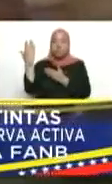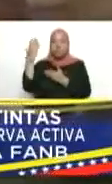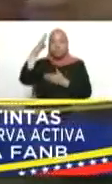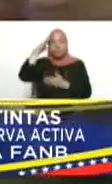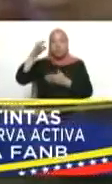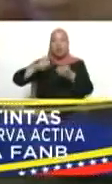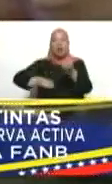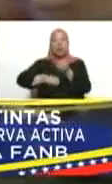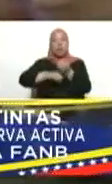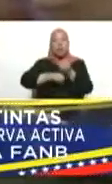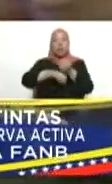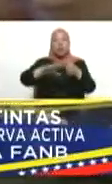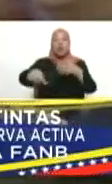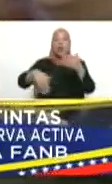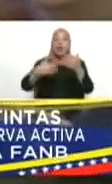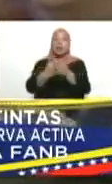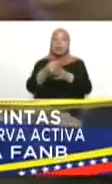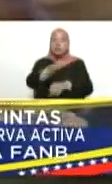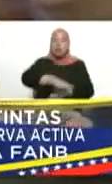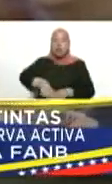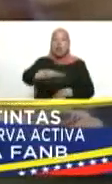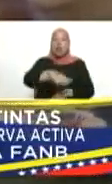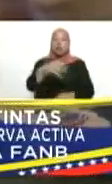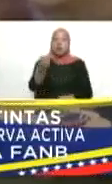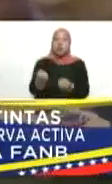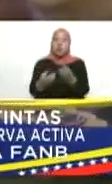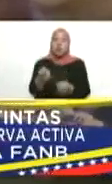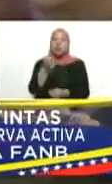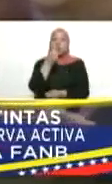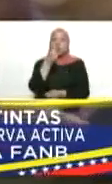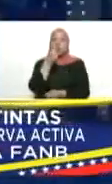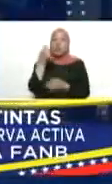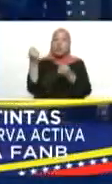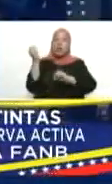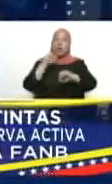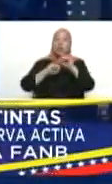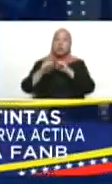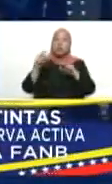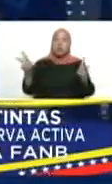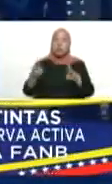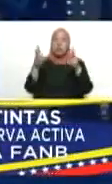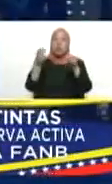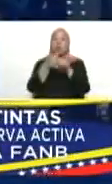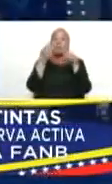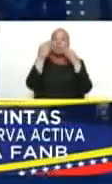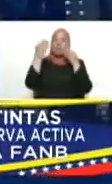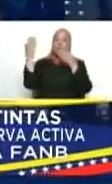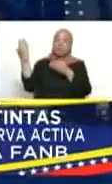¡Al terreno, a la selva, al combate, a la victoria, Hernández Lares!